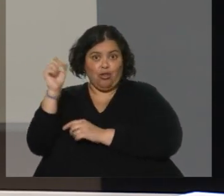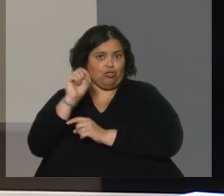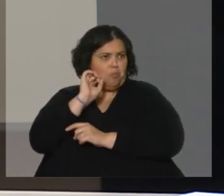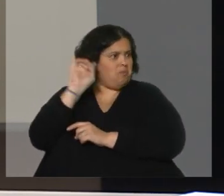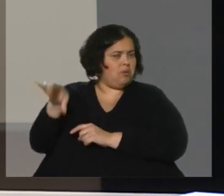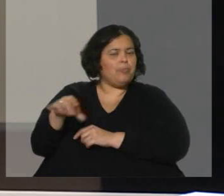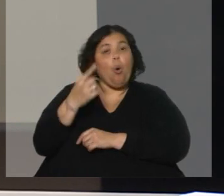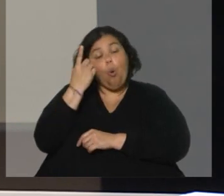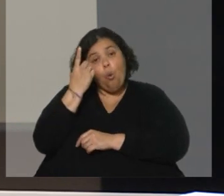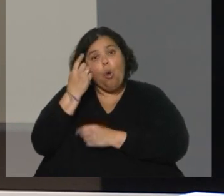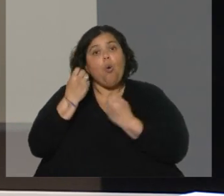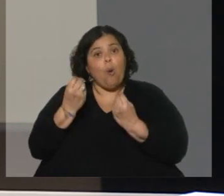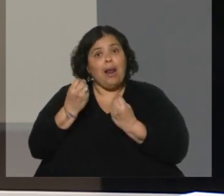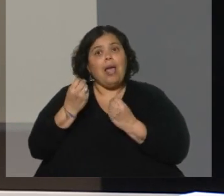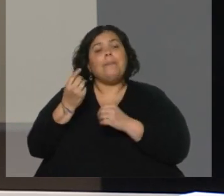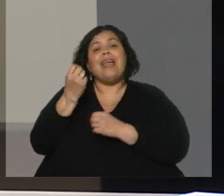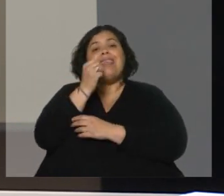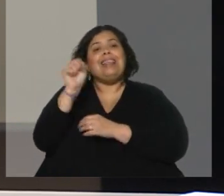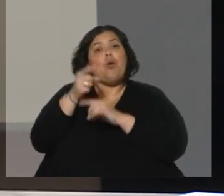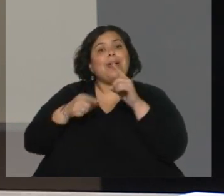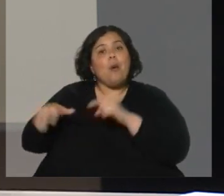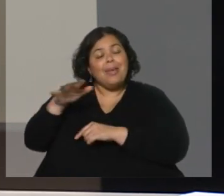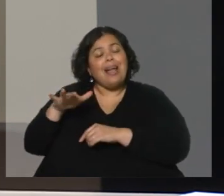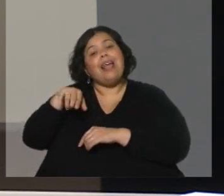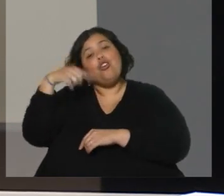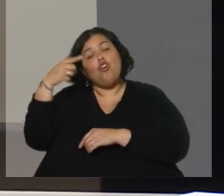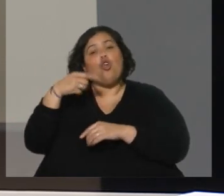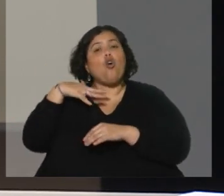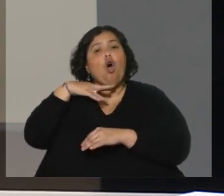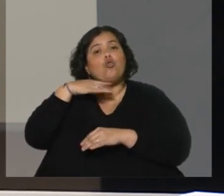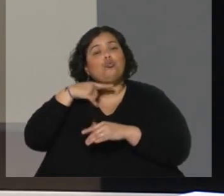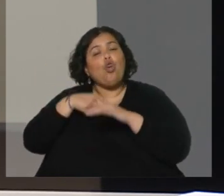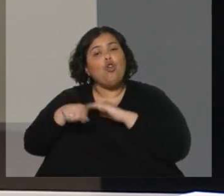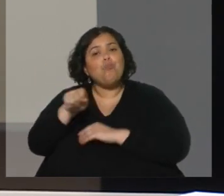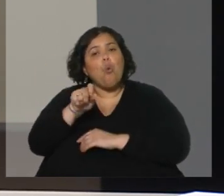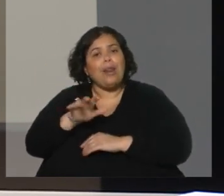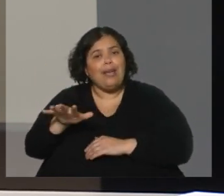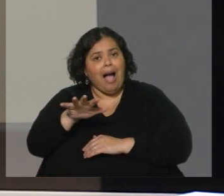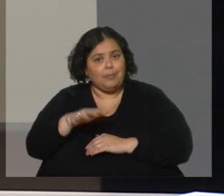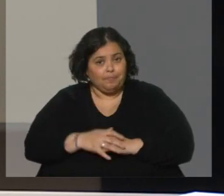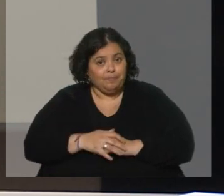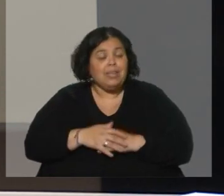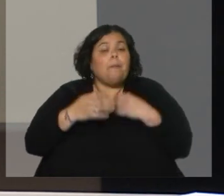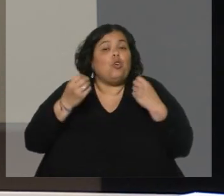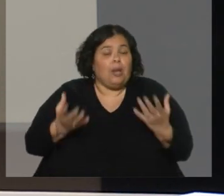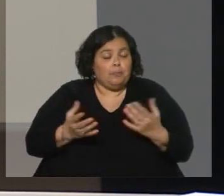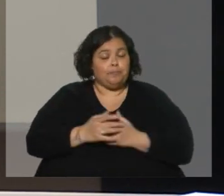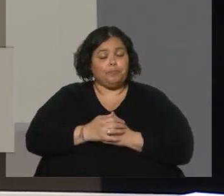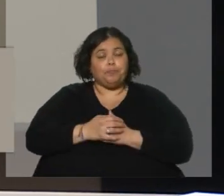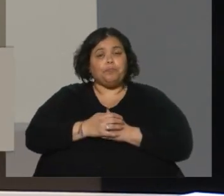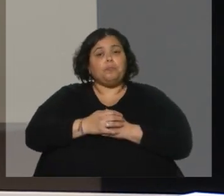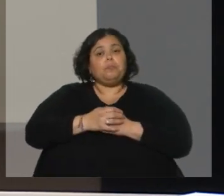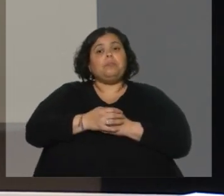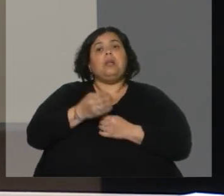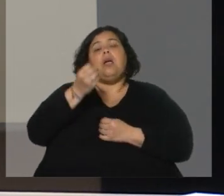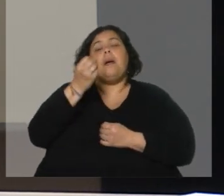y el otro son los deditos medios ambientales Por qué Y no se armó una estructura a ver los recursos son finitos pero cuando cuando